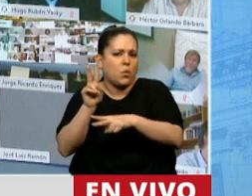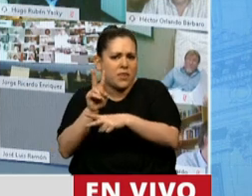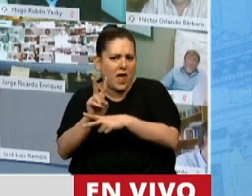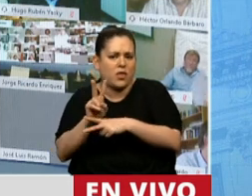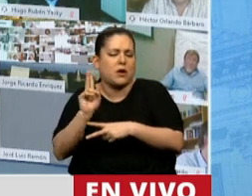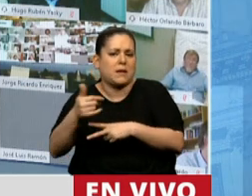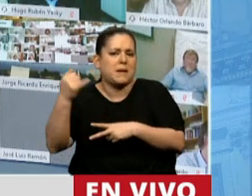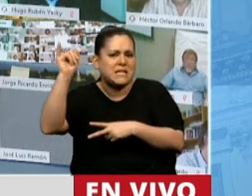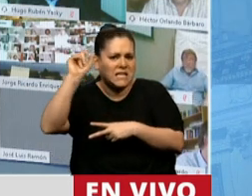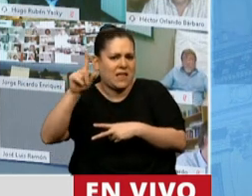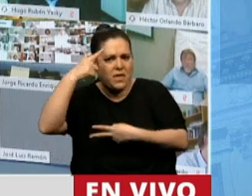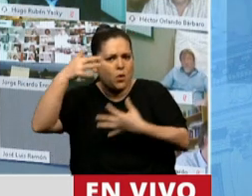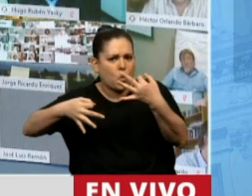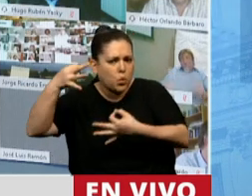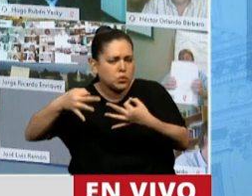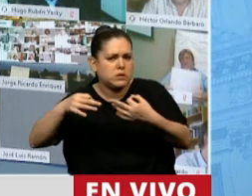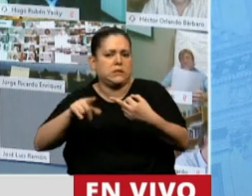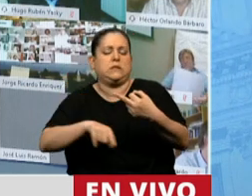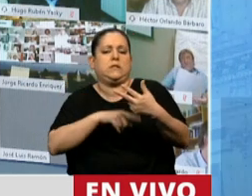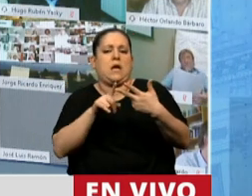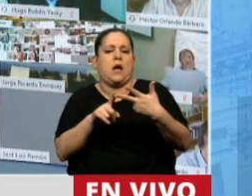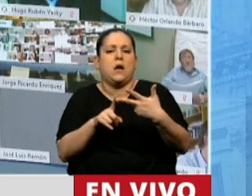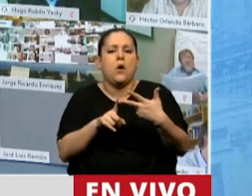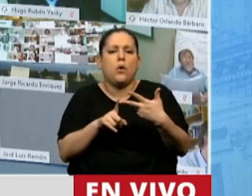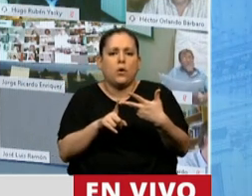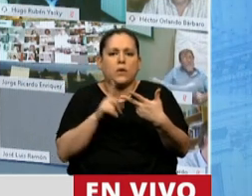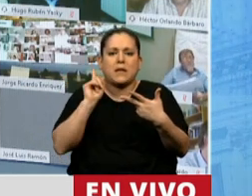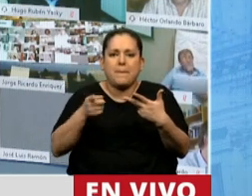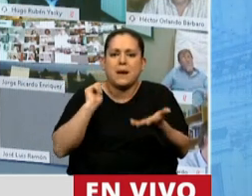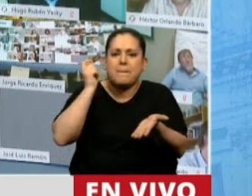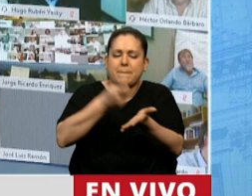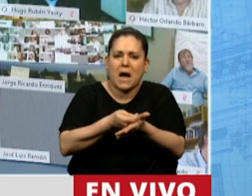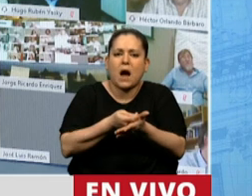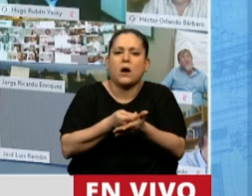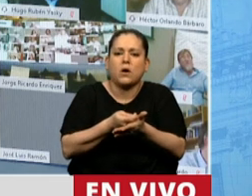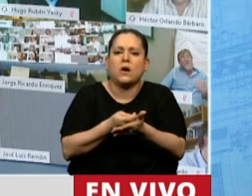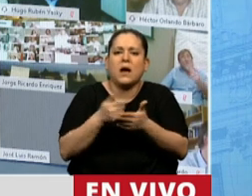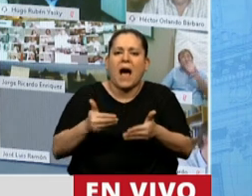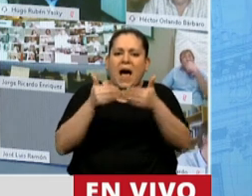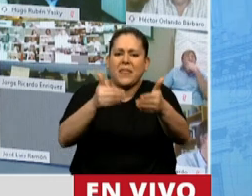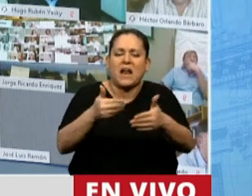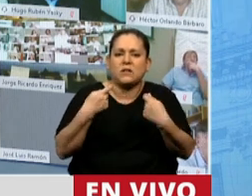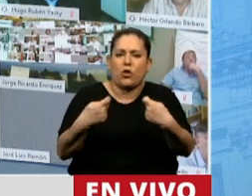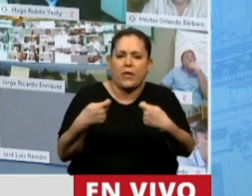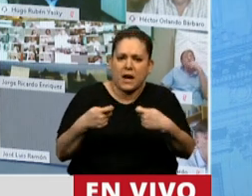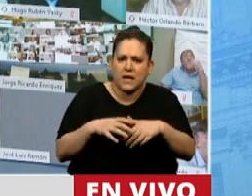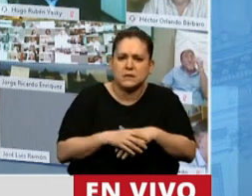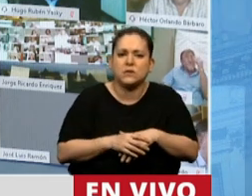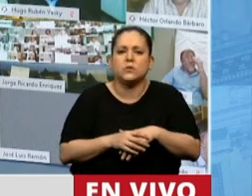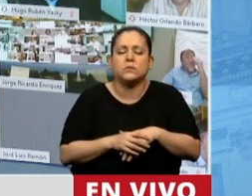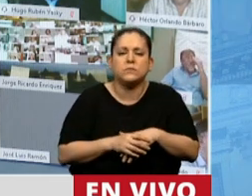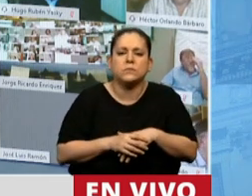tasa de Justicia como condición de admisión el pago de adelanto de gastos